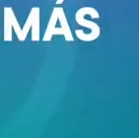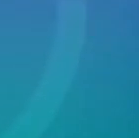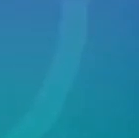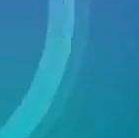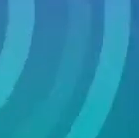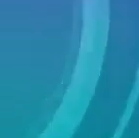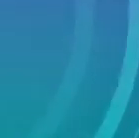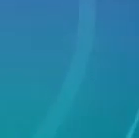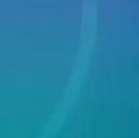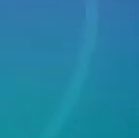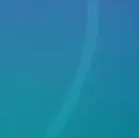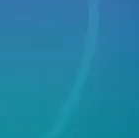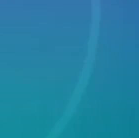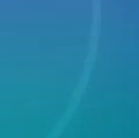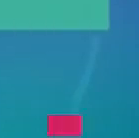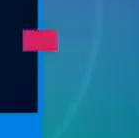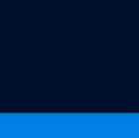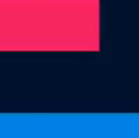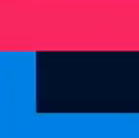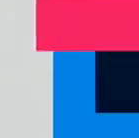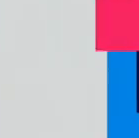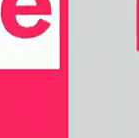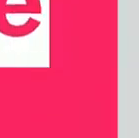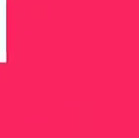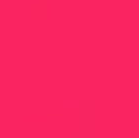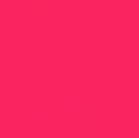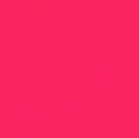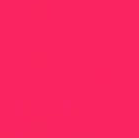demás. Primero mi salud.